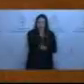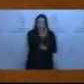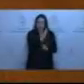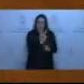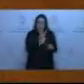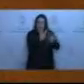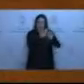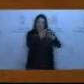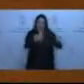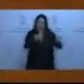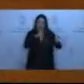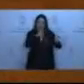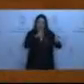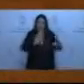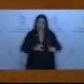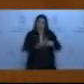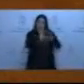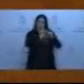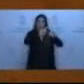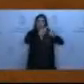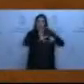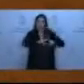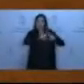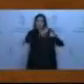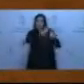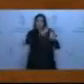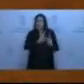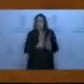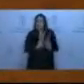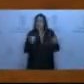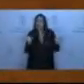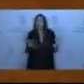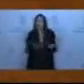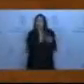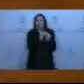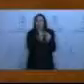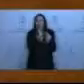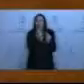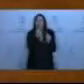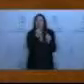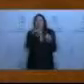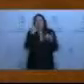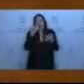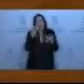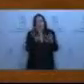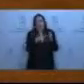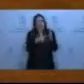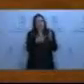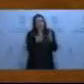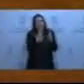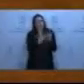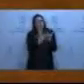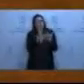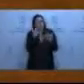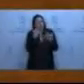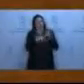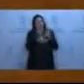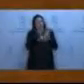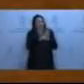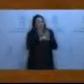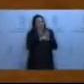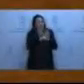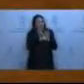y respecto de las cuales la sindicatura simplemente concluye que no están legalmente justificadas y llega a plantearse la